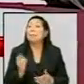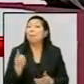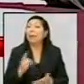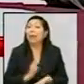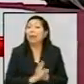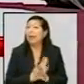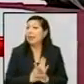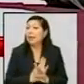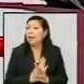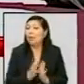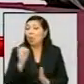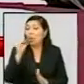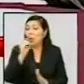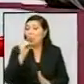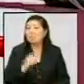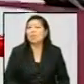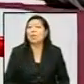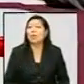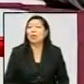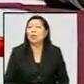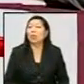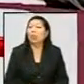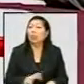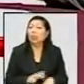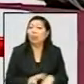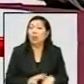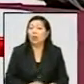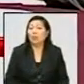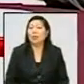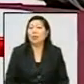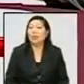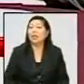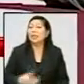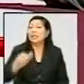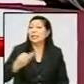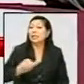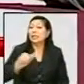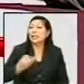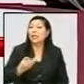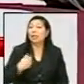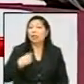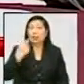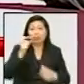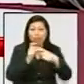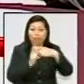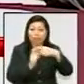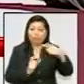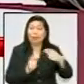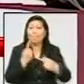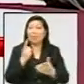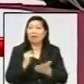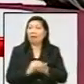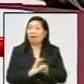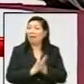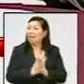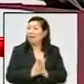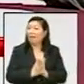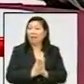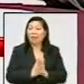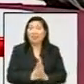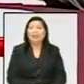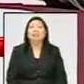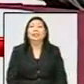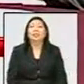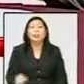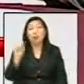tomado en cuenta la opinión de los médicos traumatólogos especializados en columna, ¿no? Para nada ha tomado en cuenta